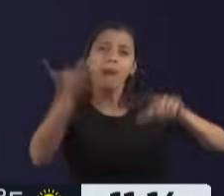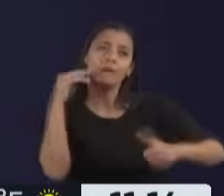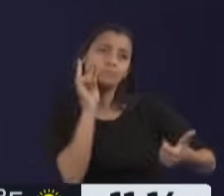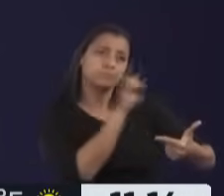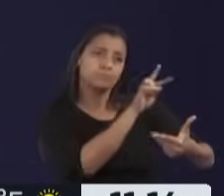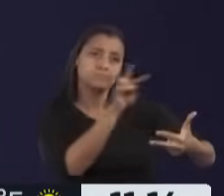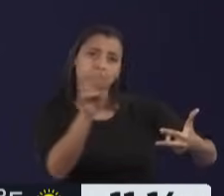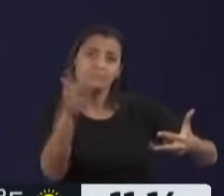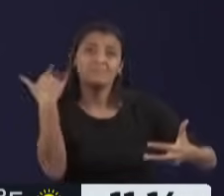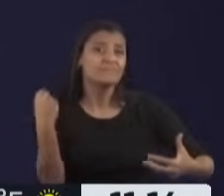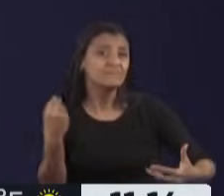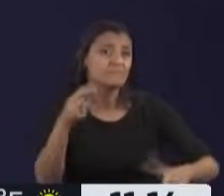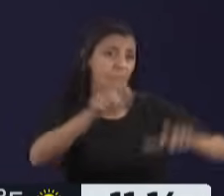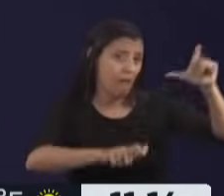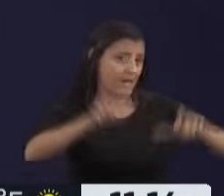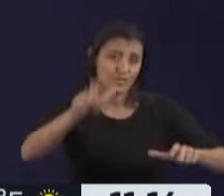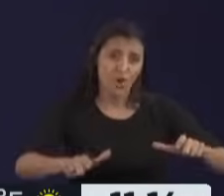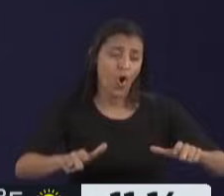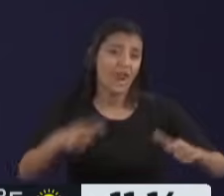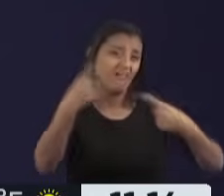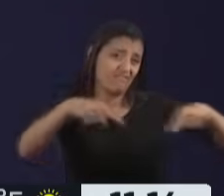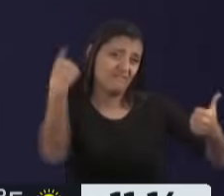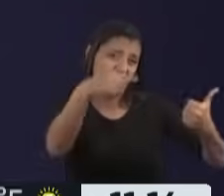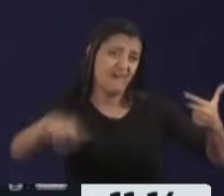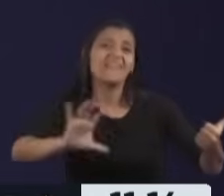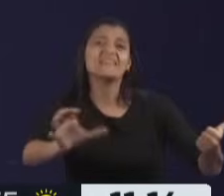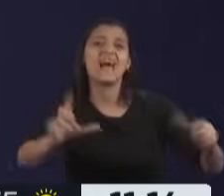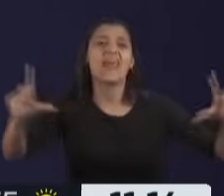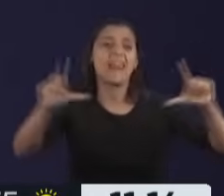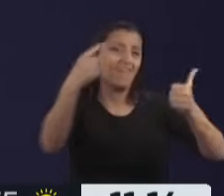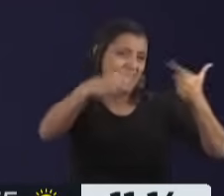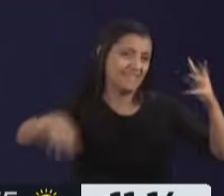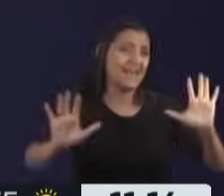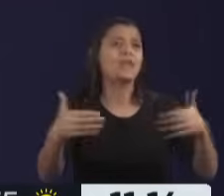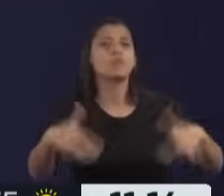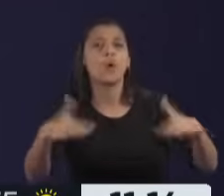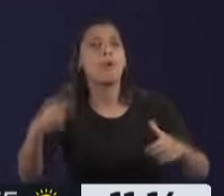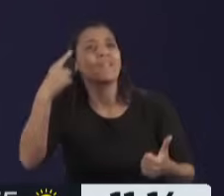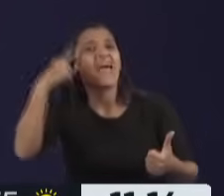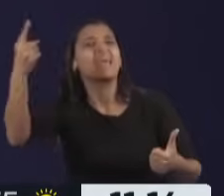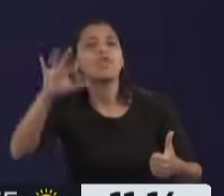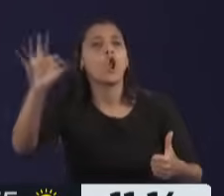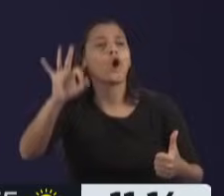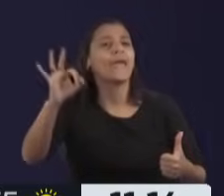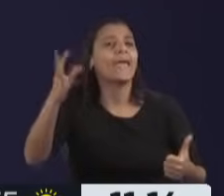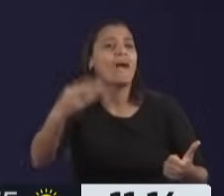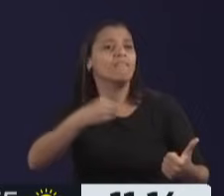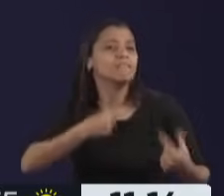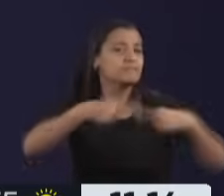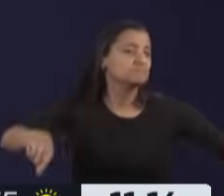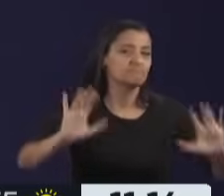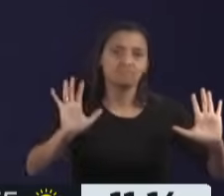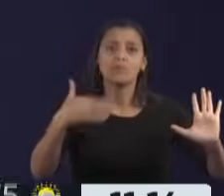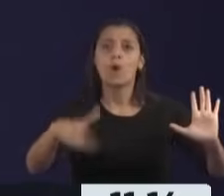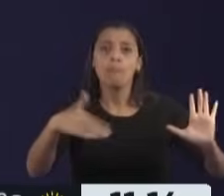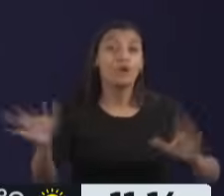fue la gente que en diferentes canales de televisión, independientemente de la ideología que uno pueda suponer que tenga cada señal televisiva,